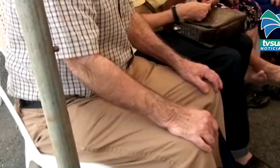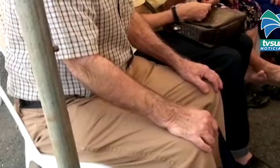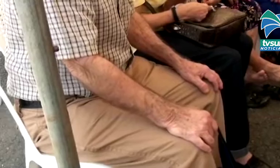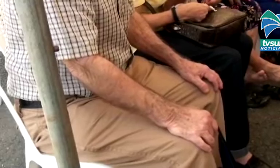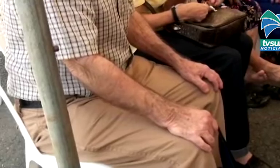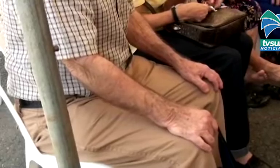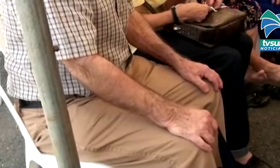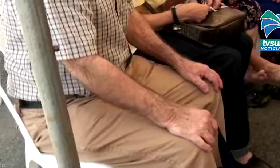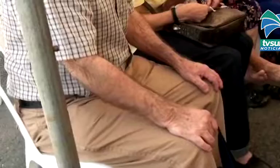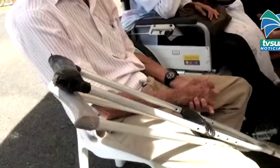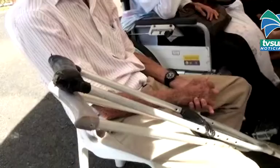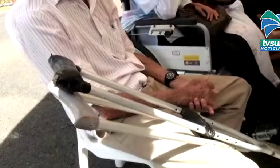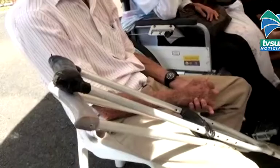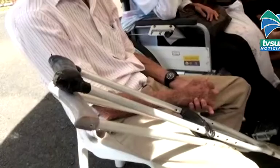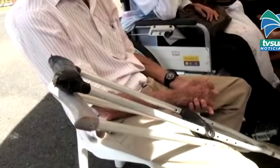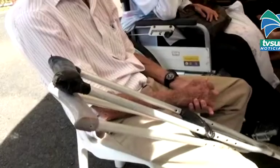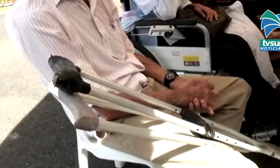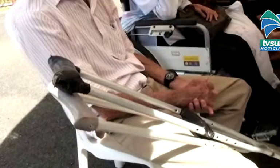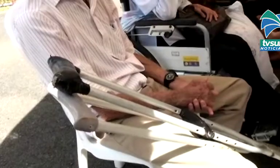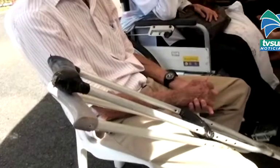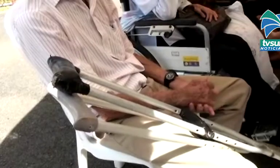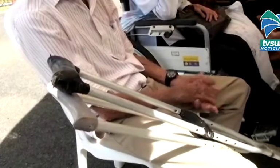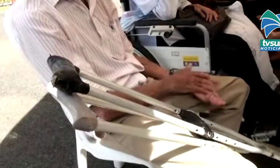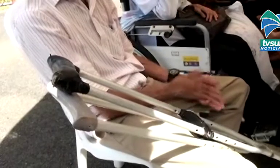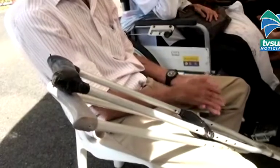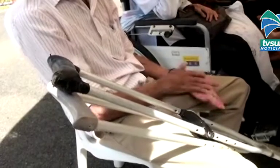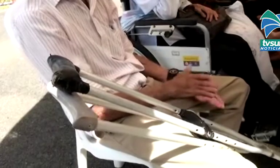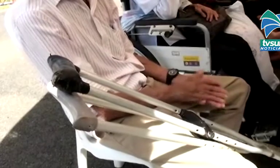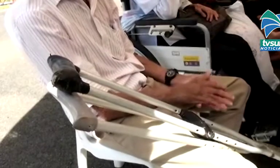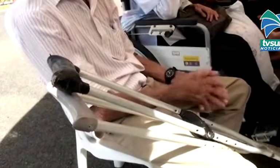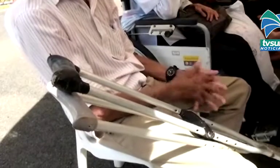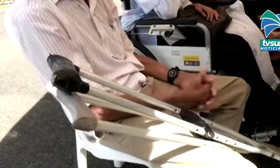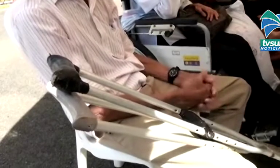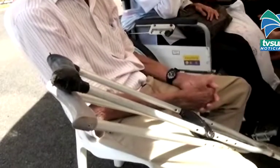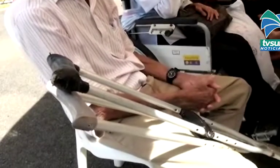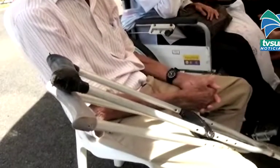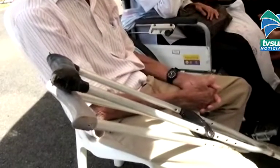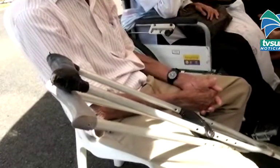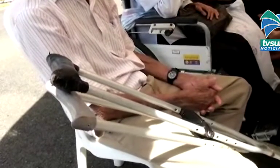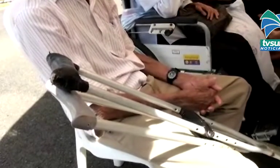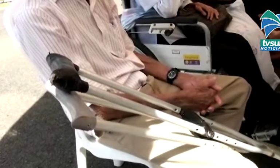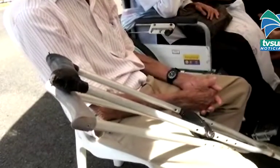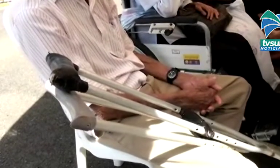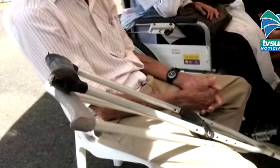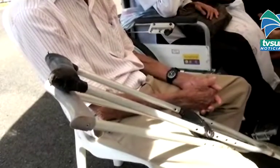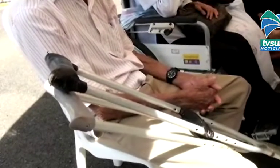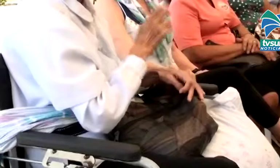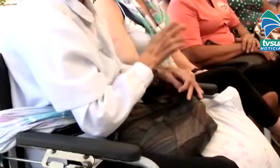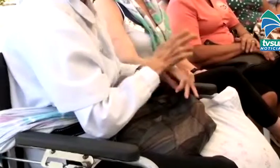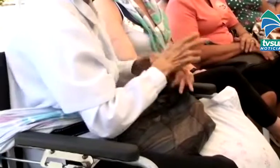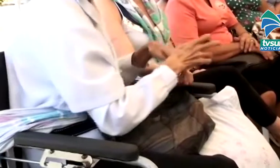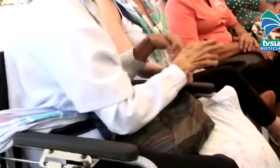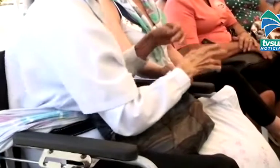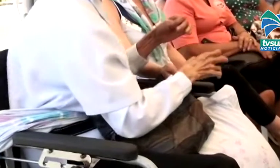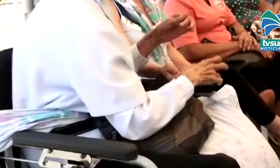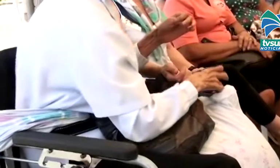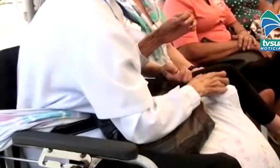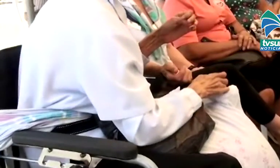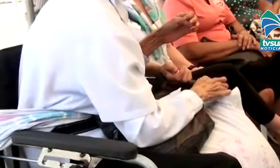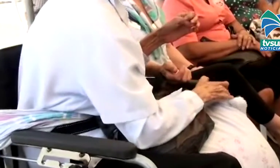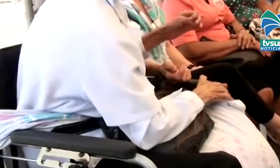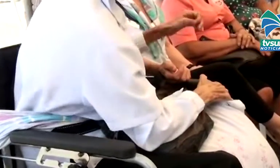autoridades apelan a la responsabilidad individual de sus ciudadanos para frenar los contagios y no retroceder en la lucha contra el coronavirus